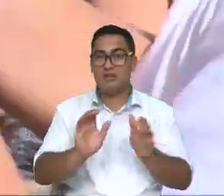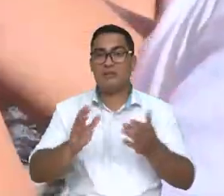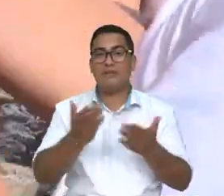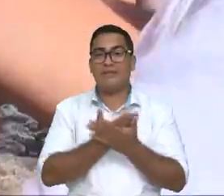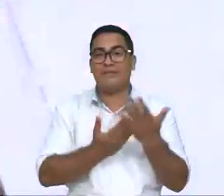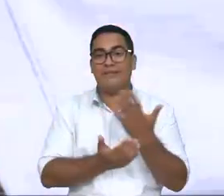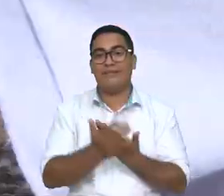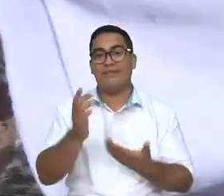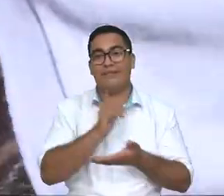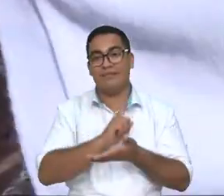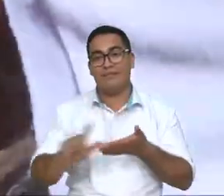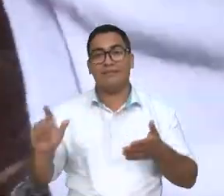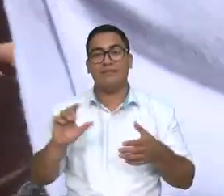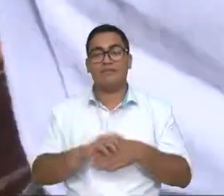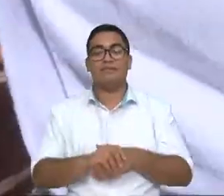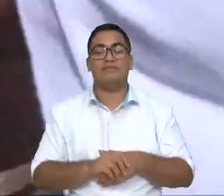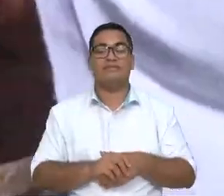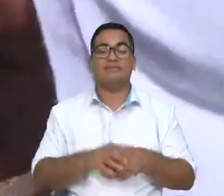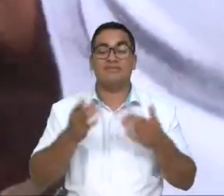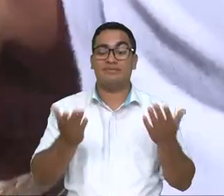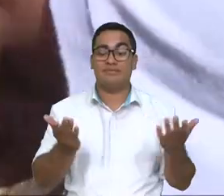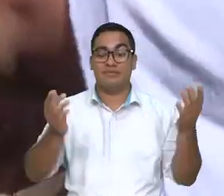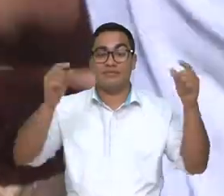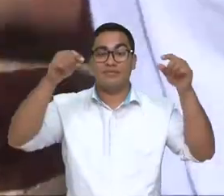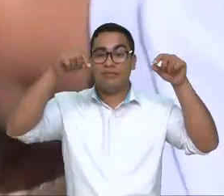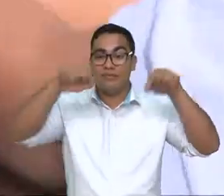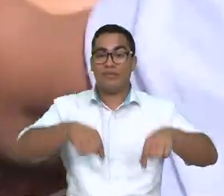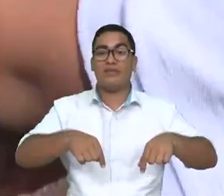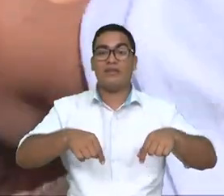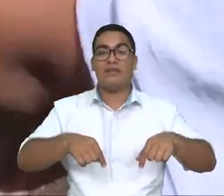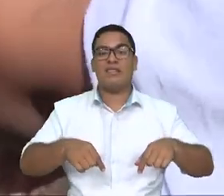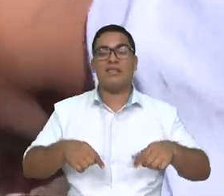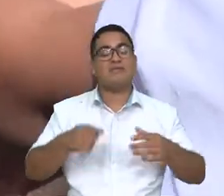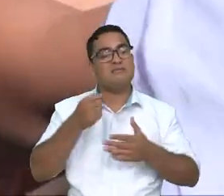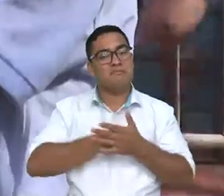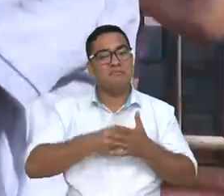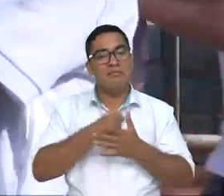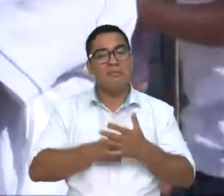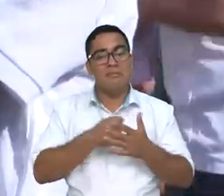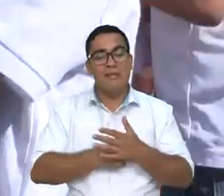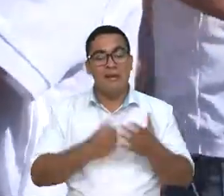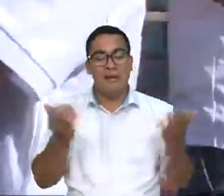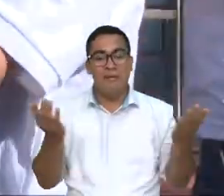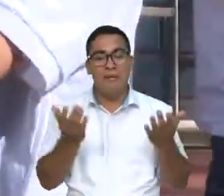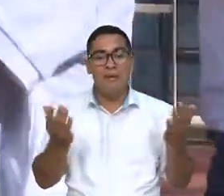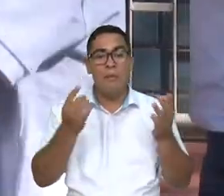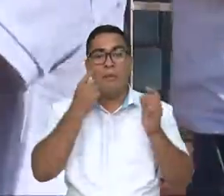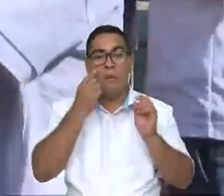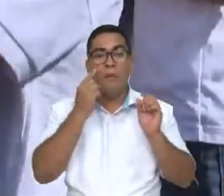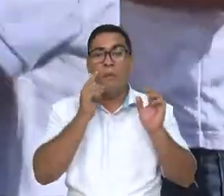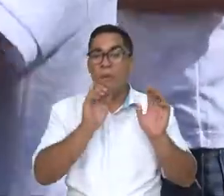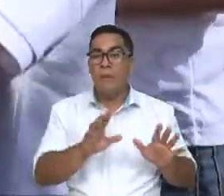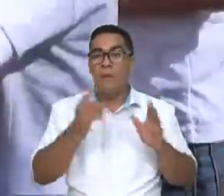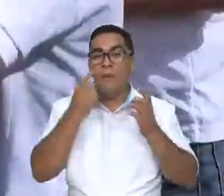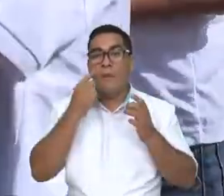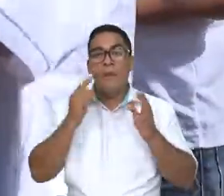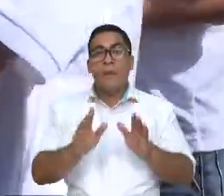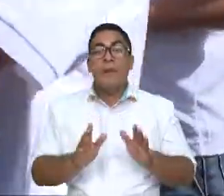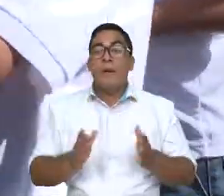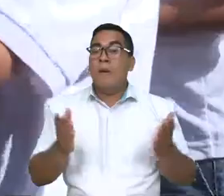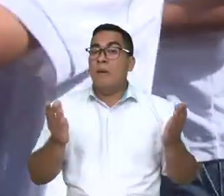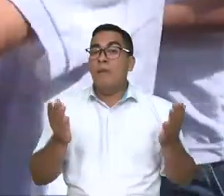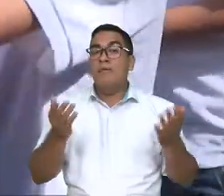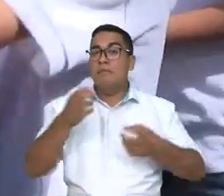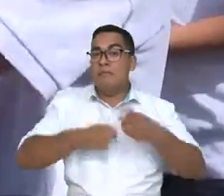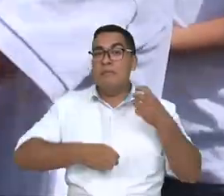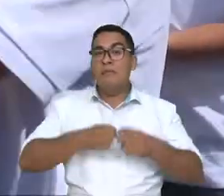manitos. Y ahora más que nunca, pues estamos nosotros empeñados en el cuidado, la higiene, por lo que tenemos una